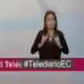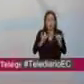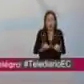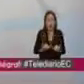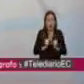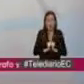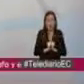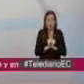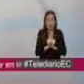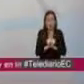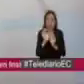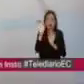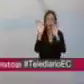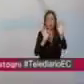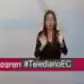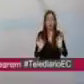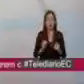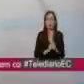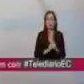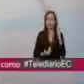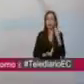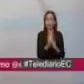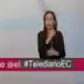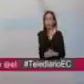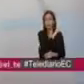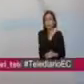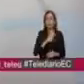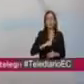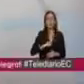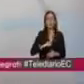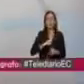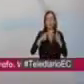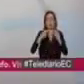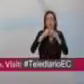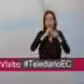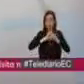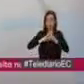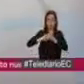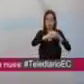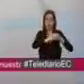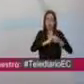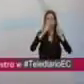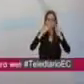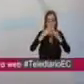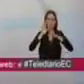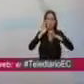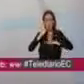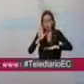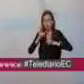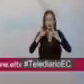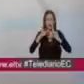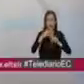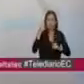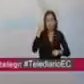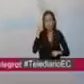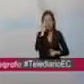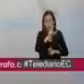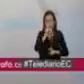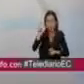nos nos obliga a tener una nueva actitud de solidaridad de compromiso de un mayor humanismo con todos nuestros